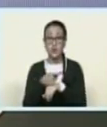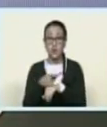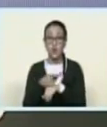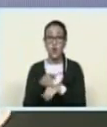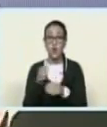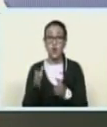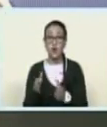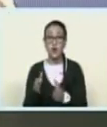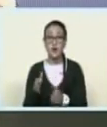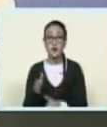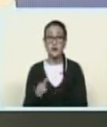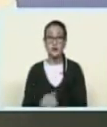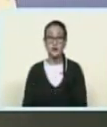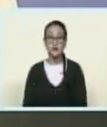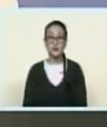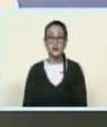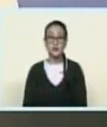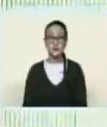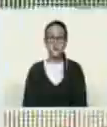si algo te tengo que